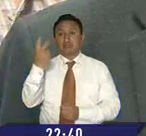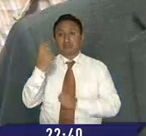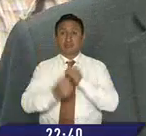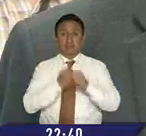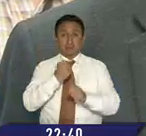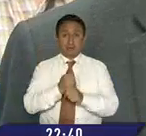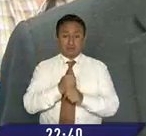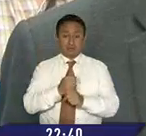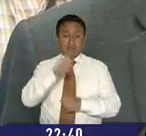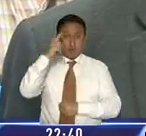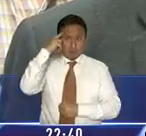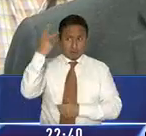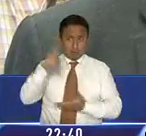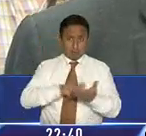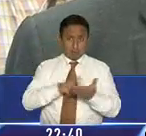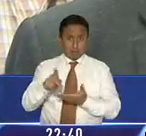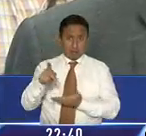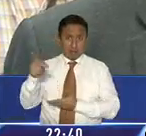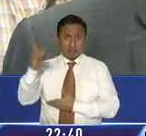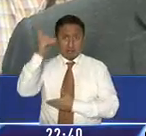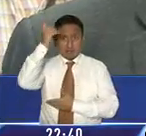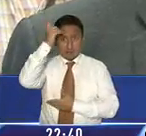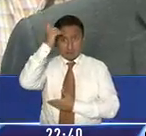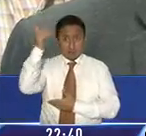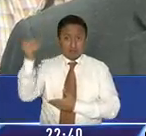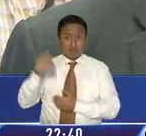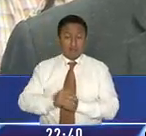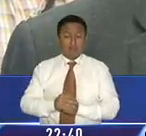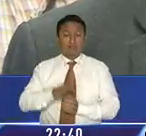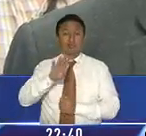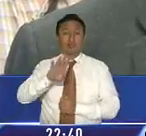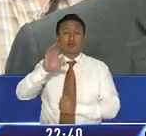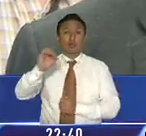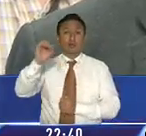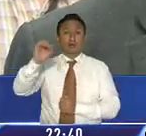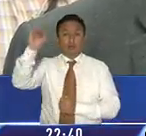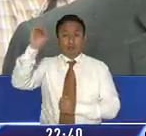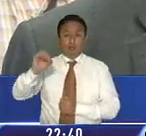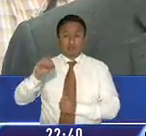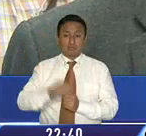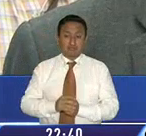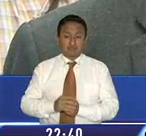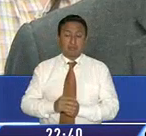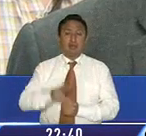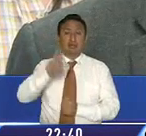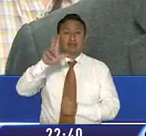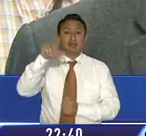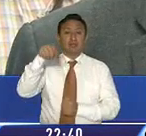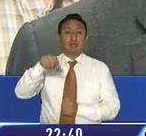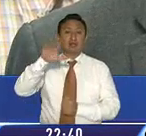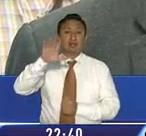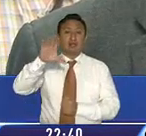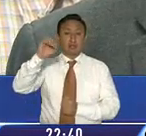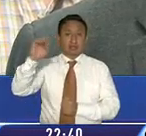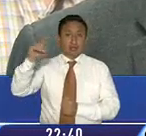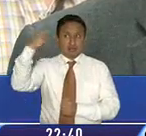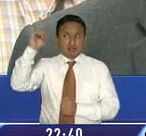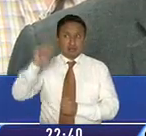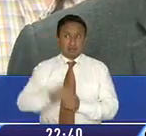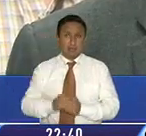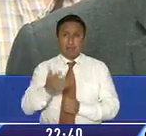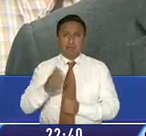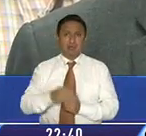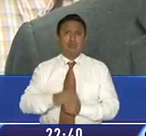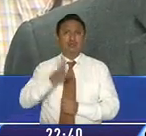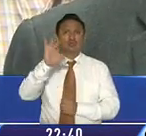El gobierno pague la deuda que se expresa en el 40% más de 3.500 millones de dólares, la deuda de salud que bordea los 8.000